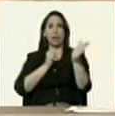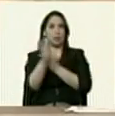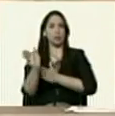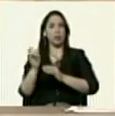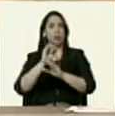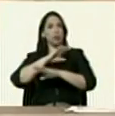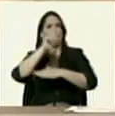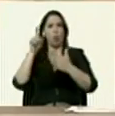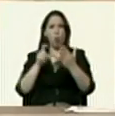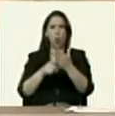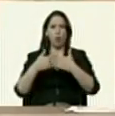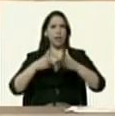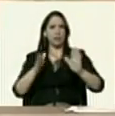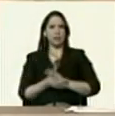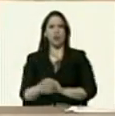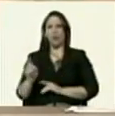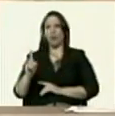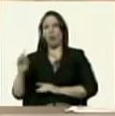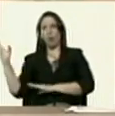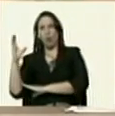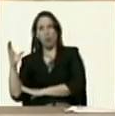garantizado, no como en Colombia.